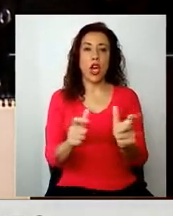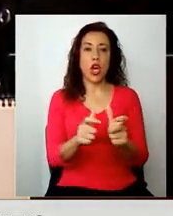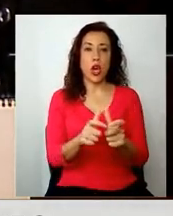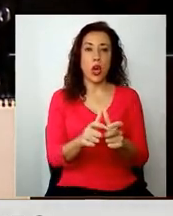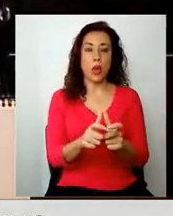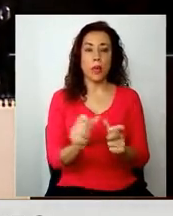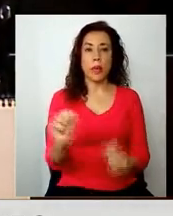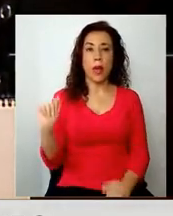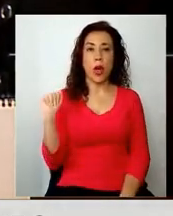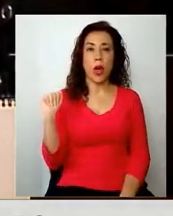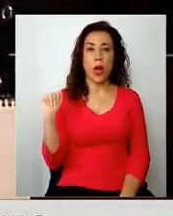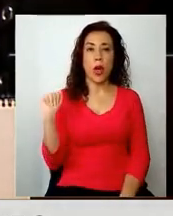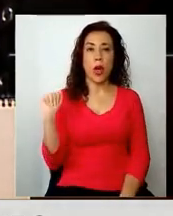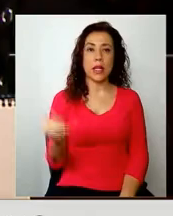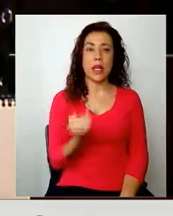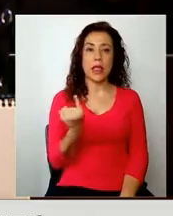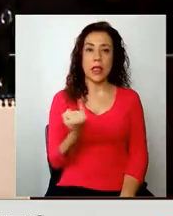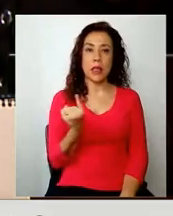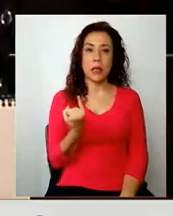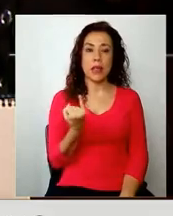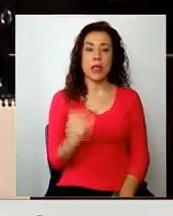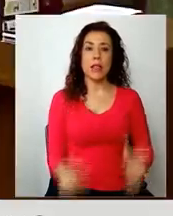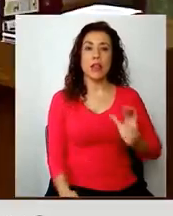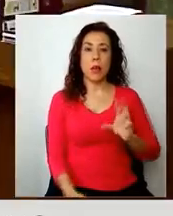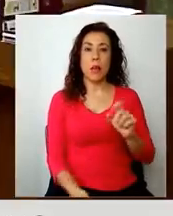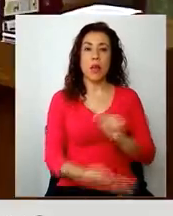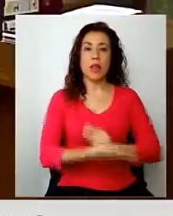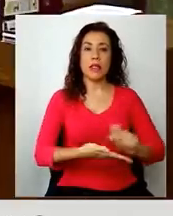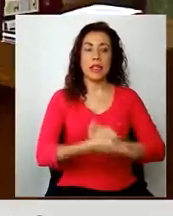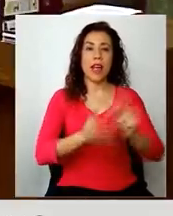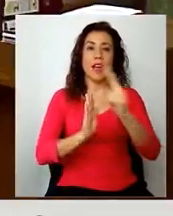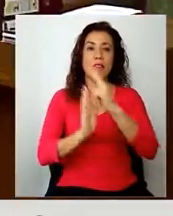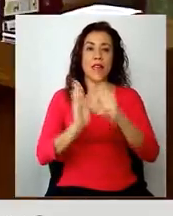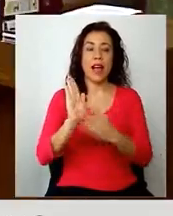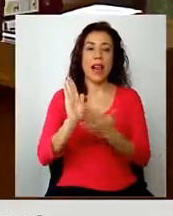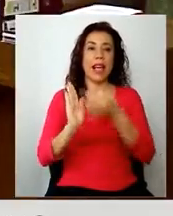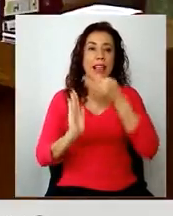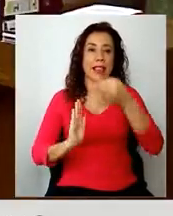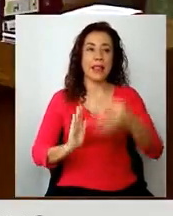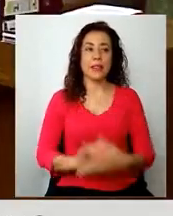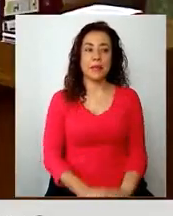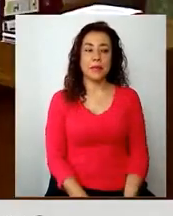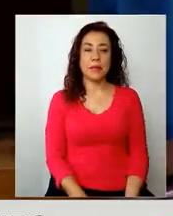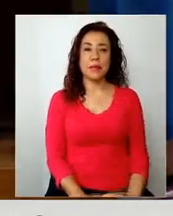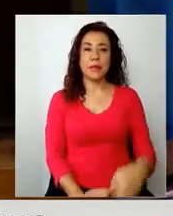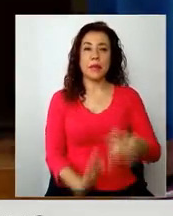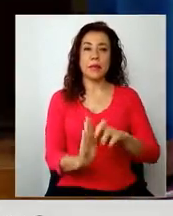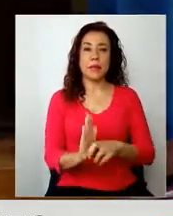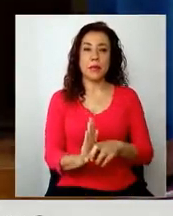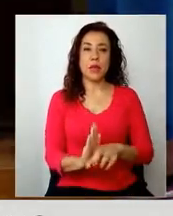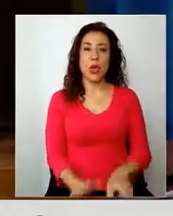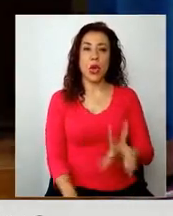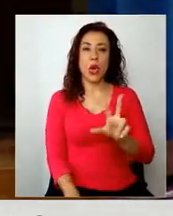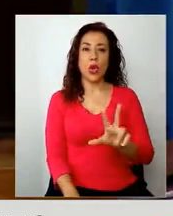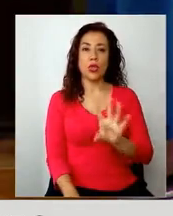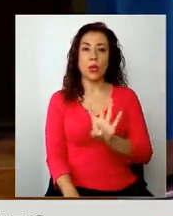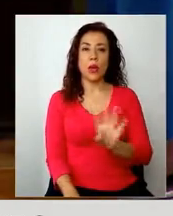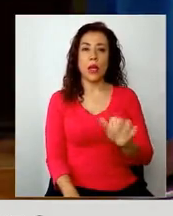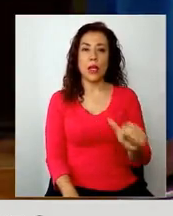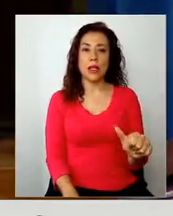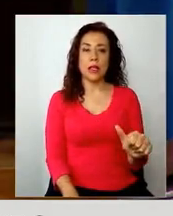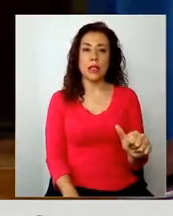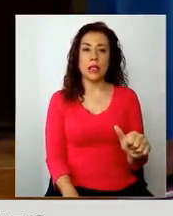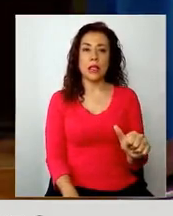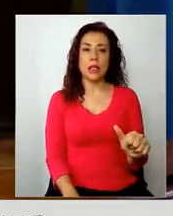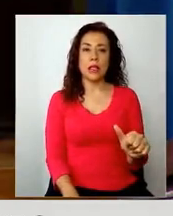e independiente es el señor por secretario dará lectura su título proyecto resolución número 846 de